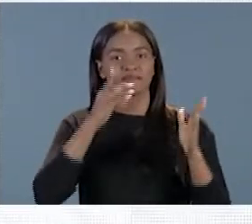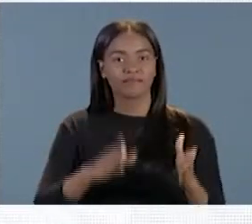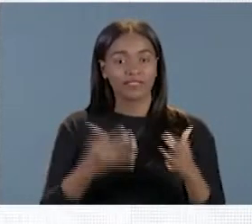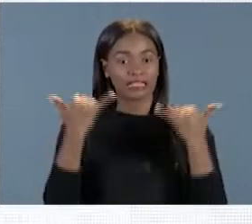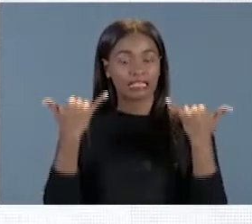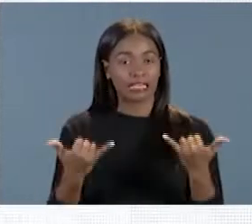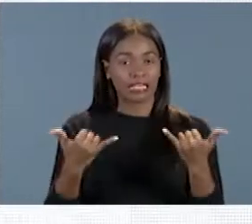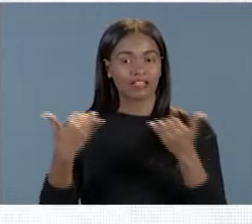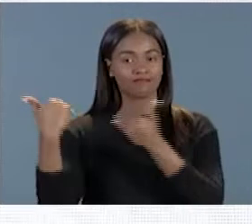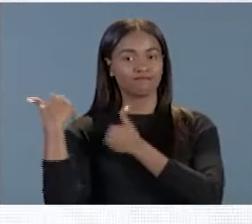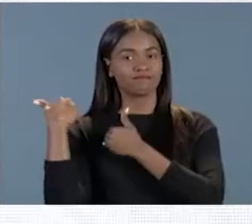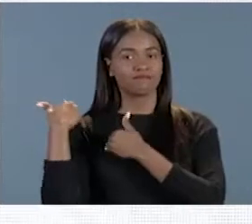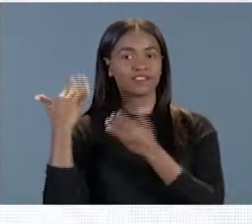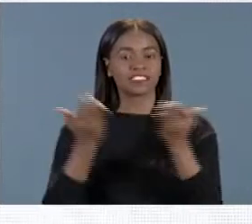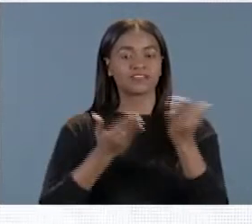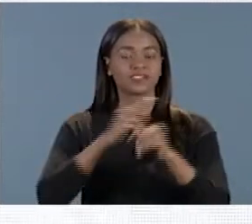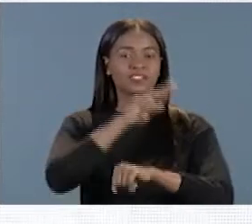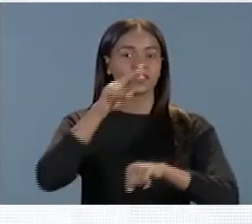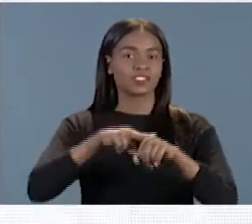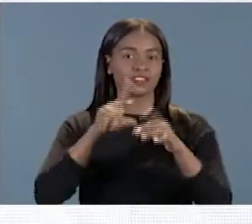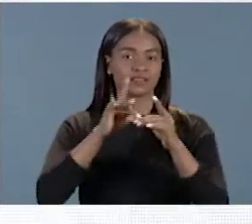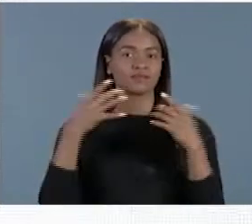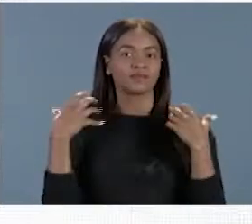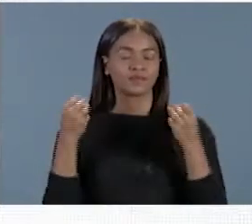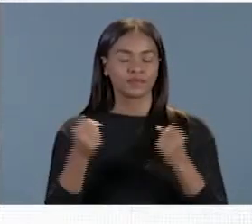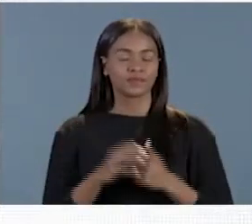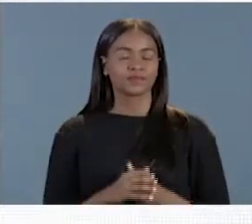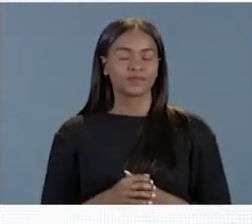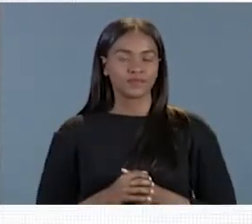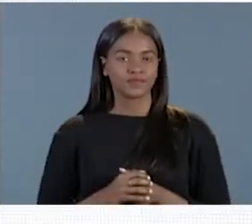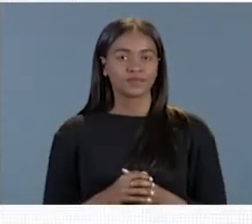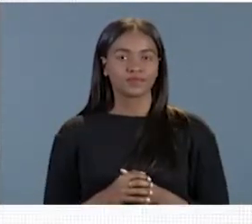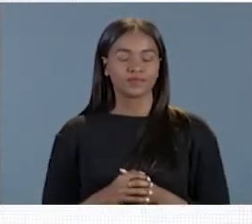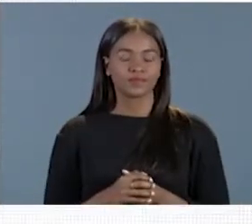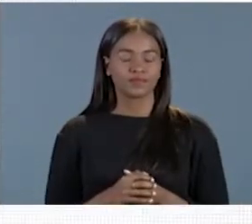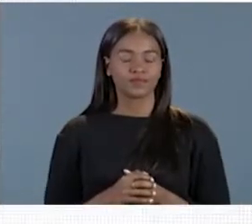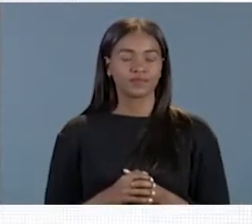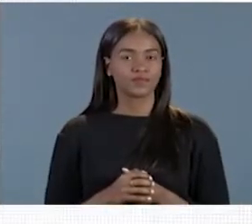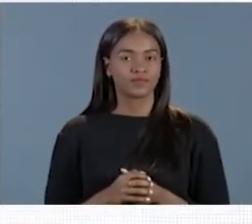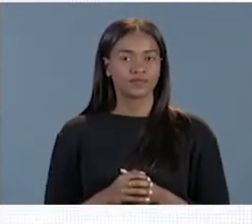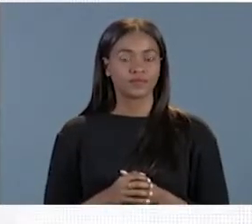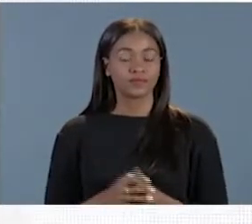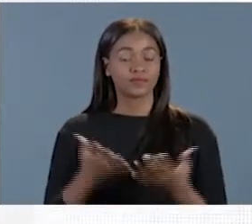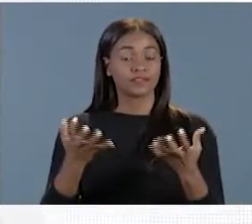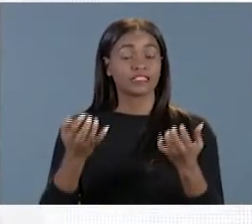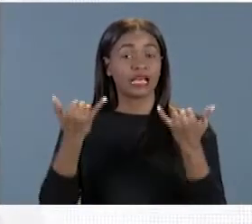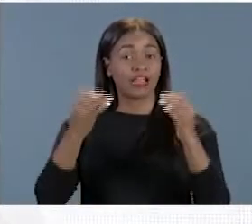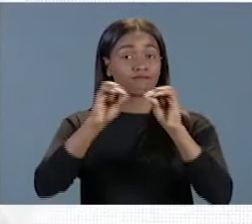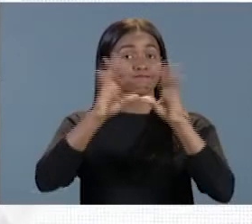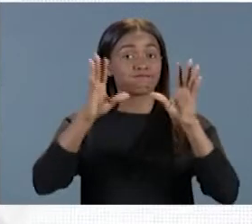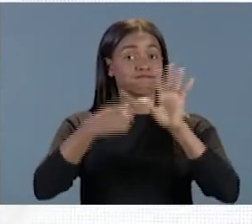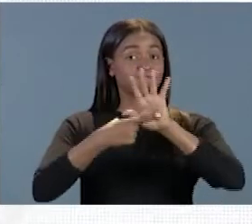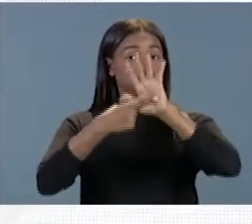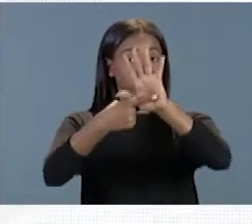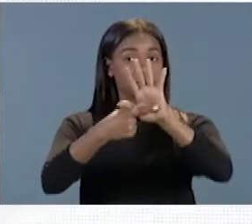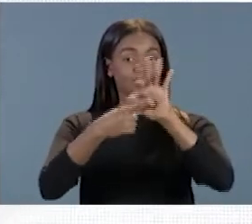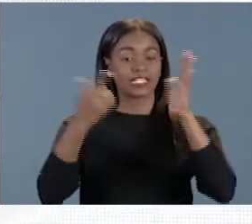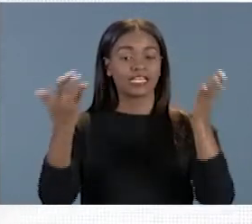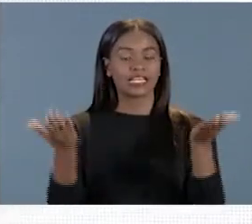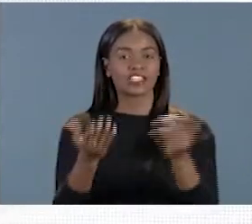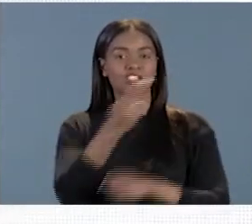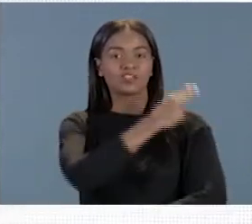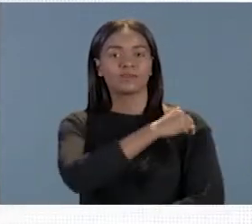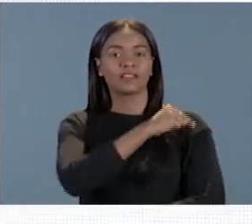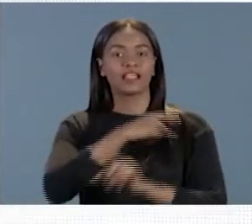ahora bajo la tutela del Servicio Nacional de Salud. Quiero dejar claro que este hospital pertenece a la Red Pública